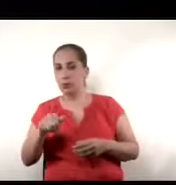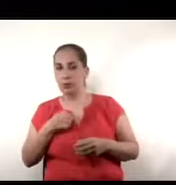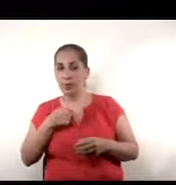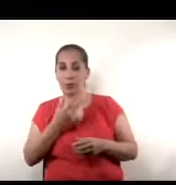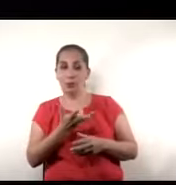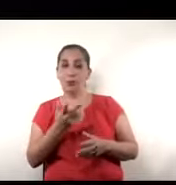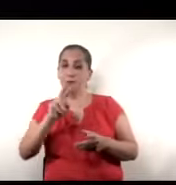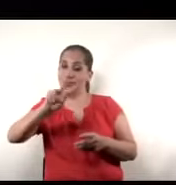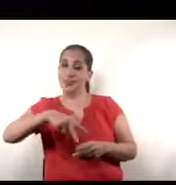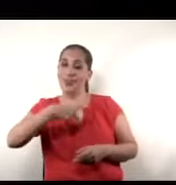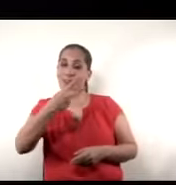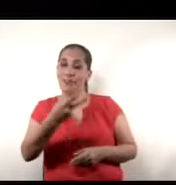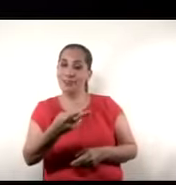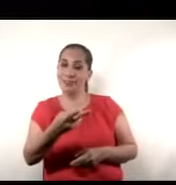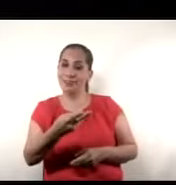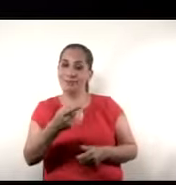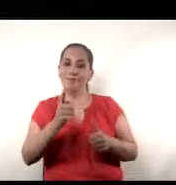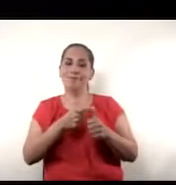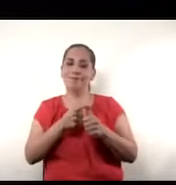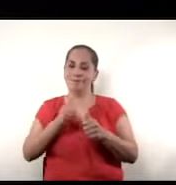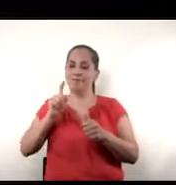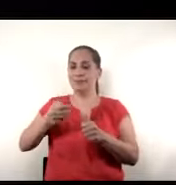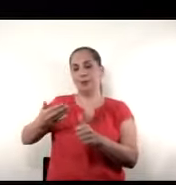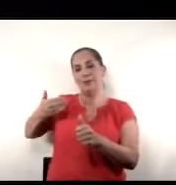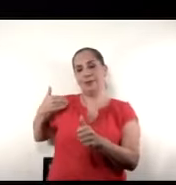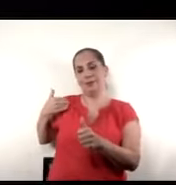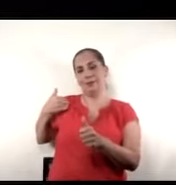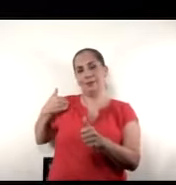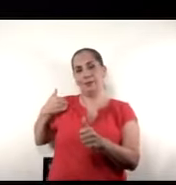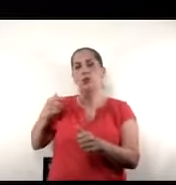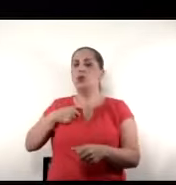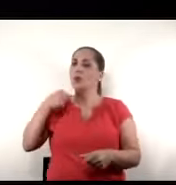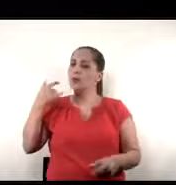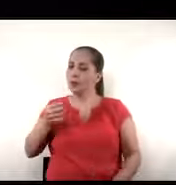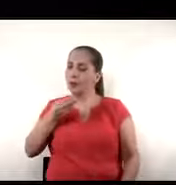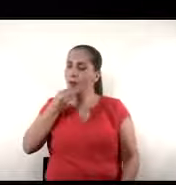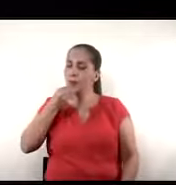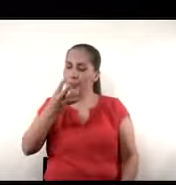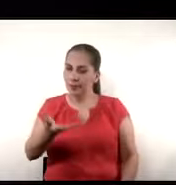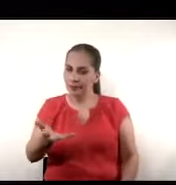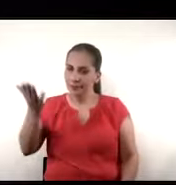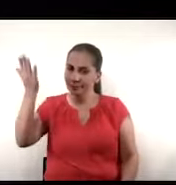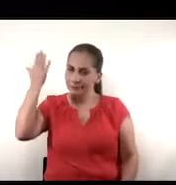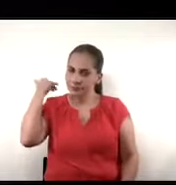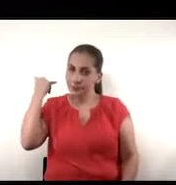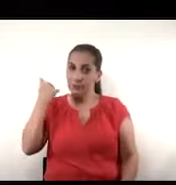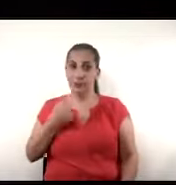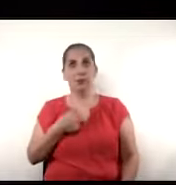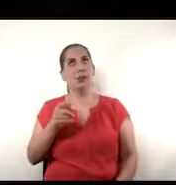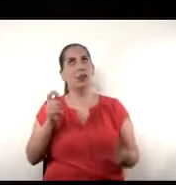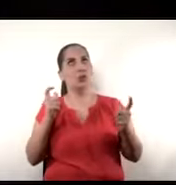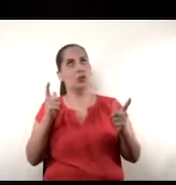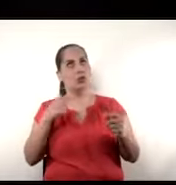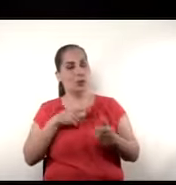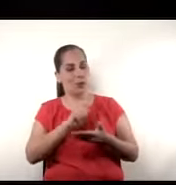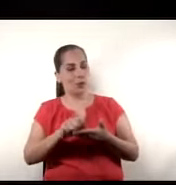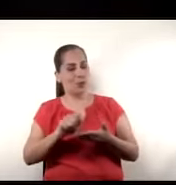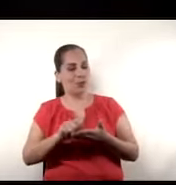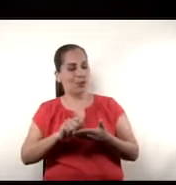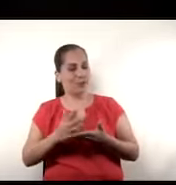empezar a correr sin caminar. Yo lo predije y dichosamente uno escribe las cosas y las deja ahí para que